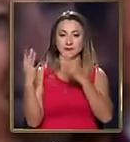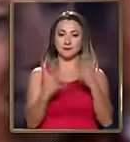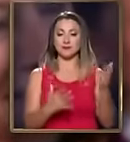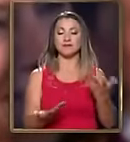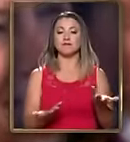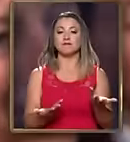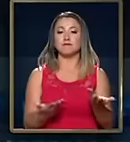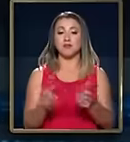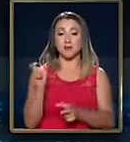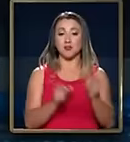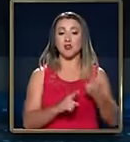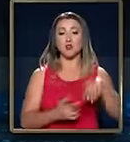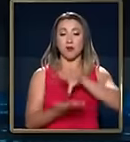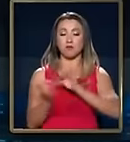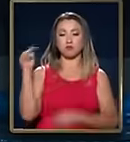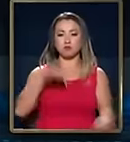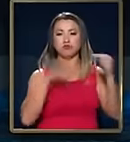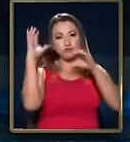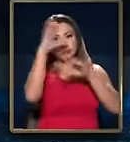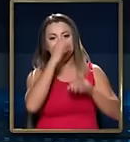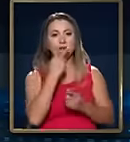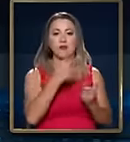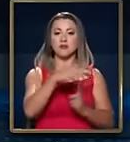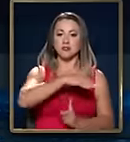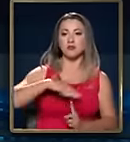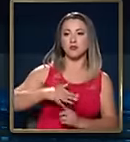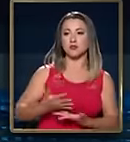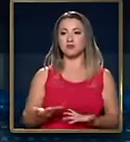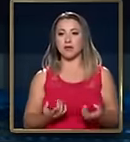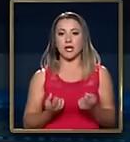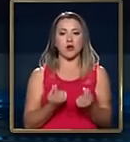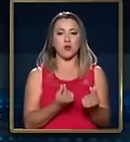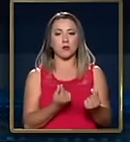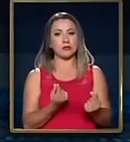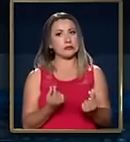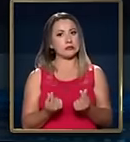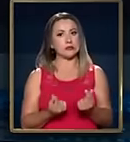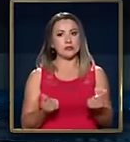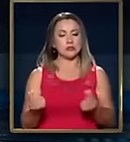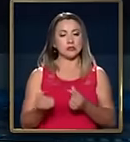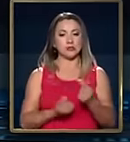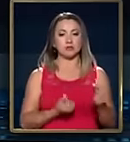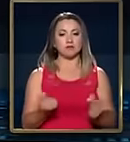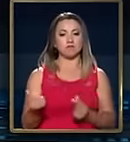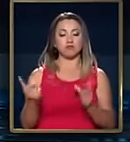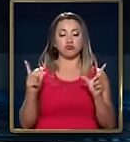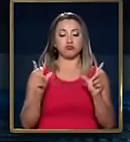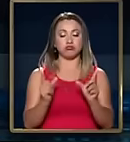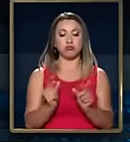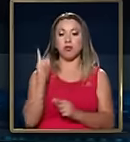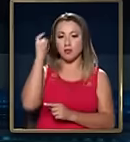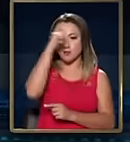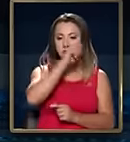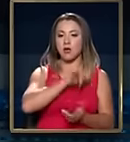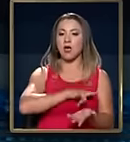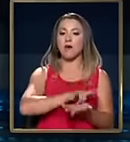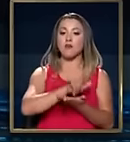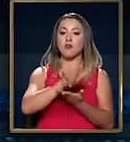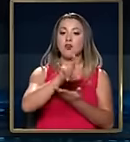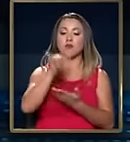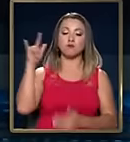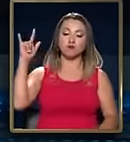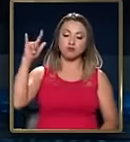Cuando el turista extranjero nota que la situación económica en nuestro país está complicada, cuando el avión viene entrando